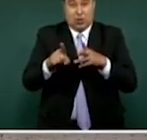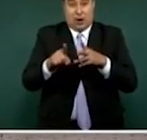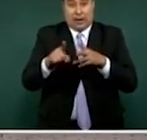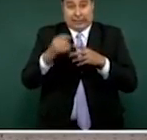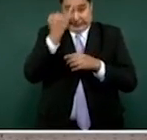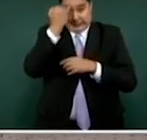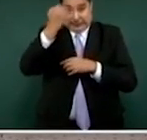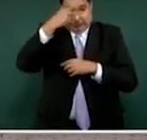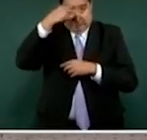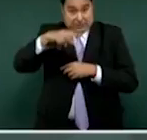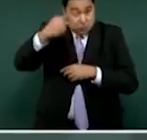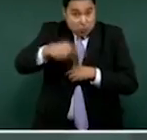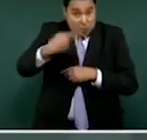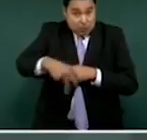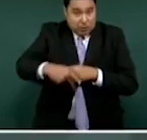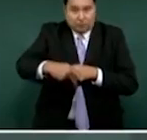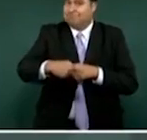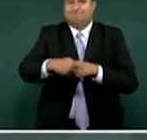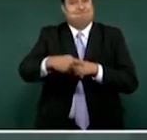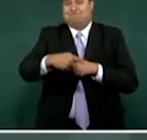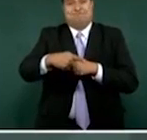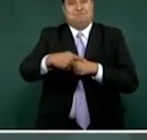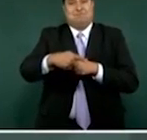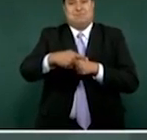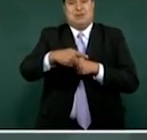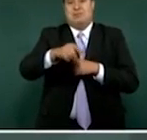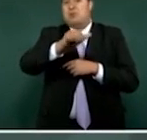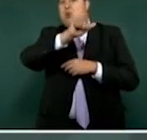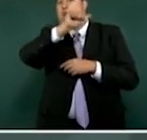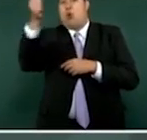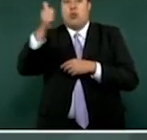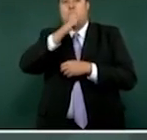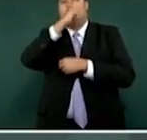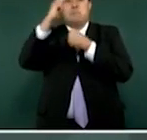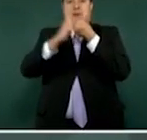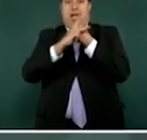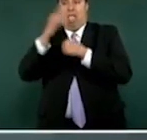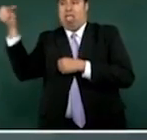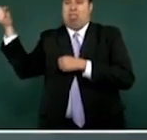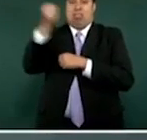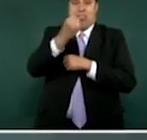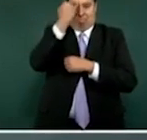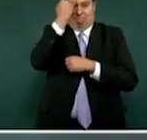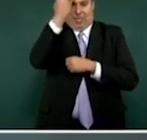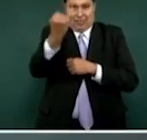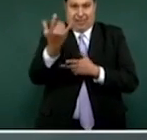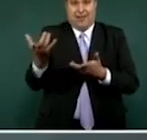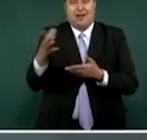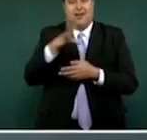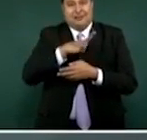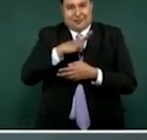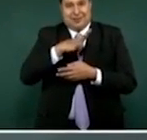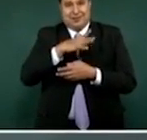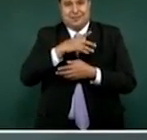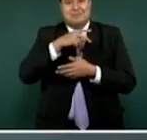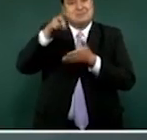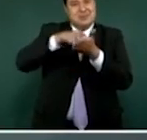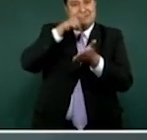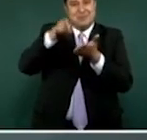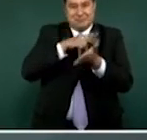México, es una imposición del extranjero, de las llamadas